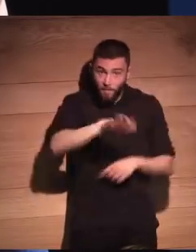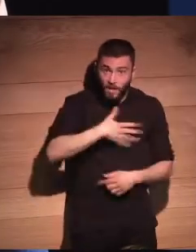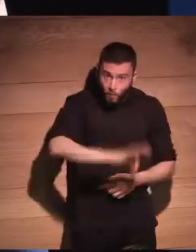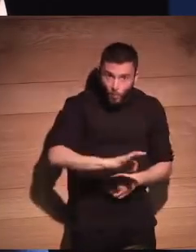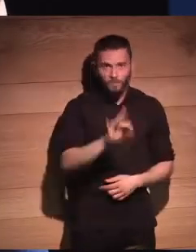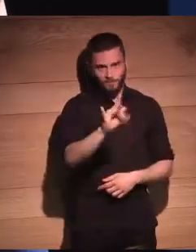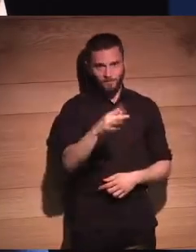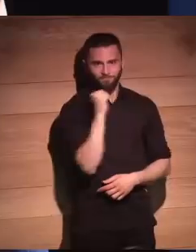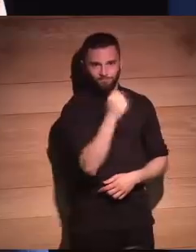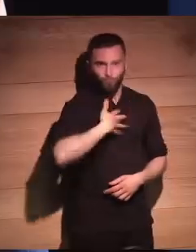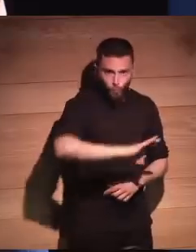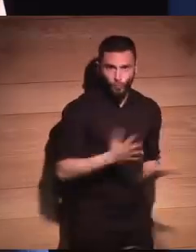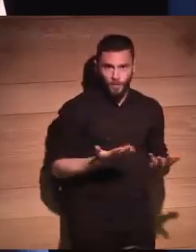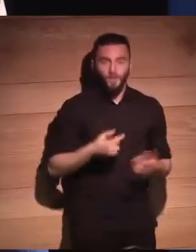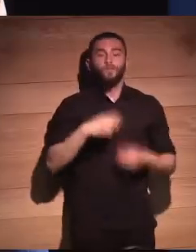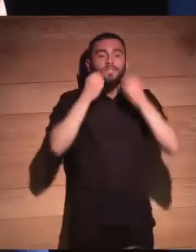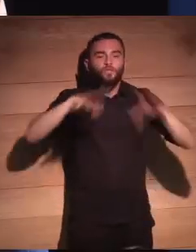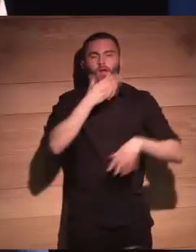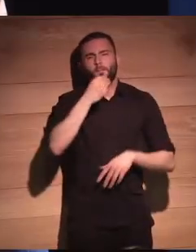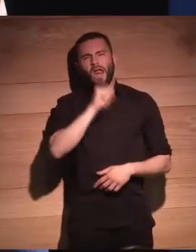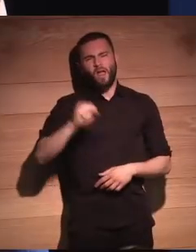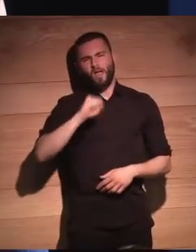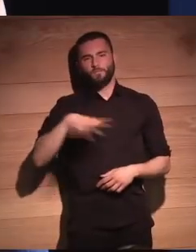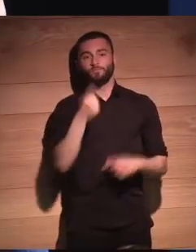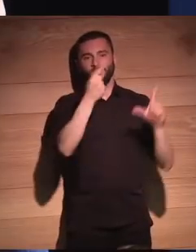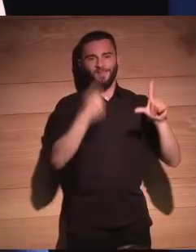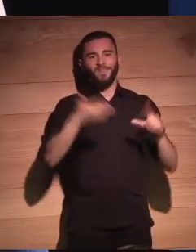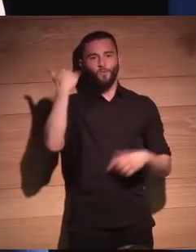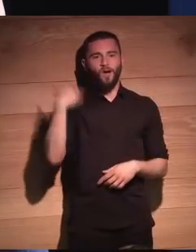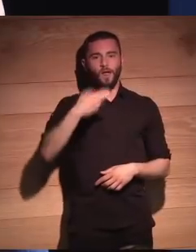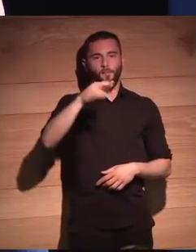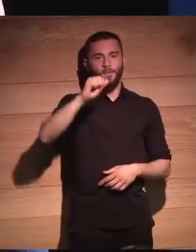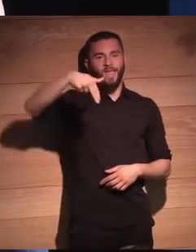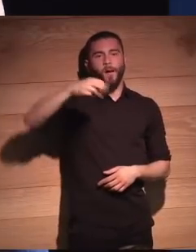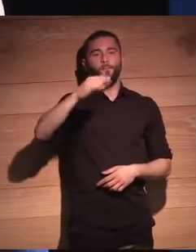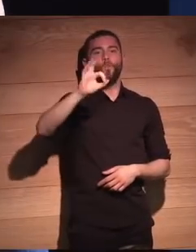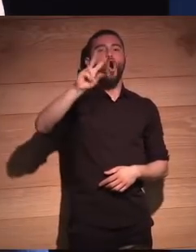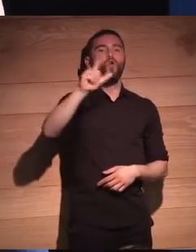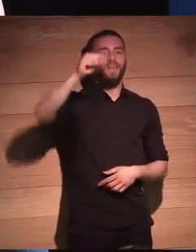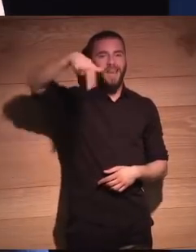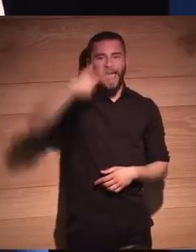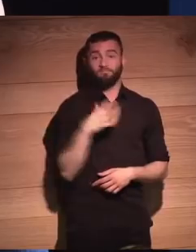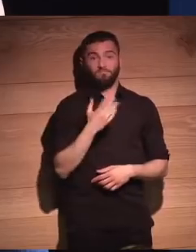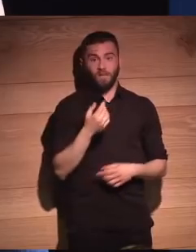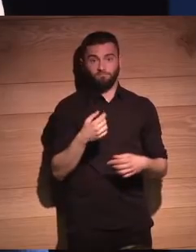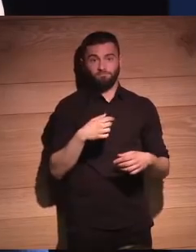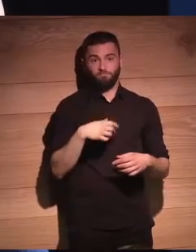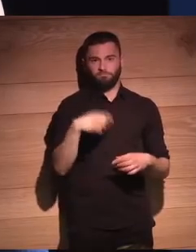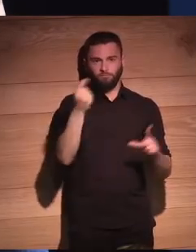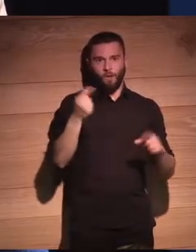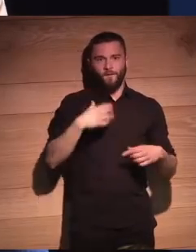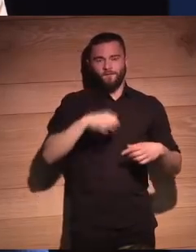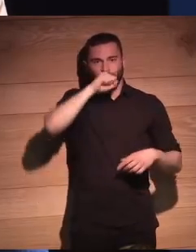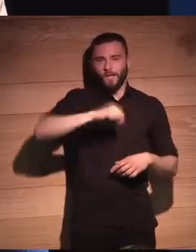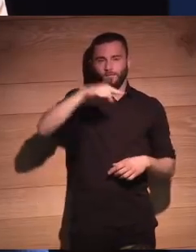de hecho, ya hablaremos. Hay una maravillosa historia dibujada por Brian Bowland, que a mí es una de mis historias cortas favoritas de Batman, donde